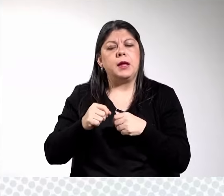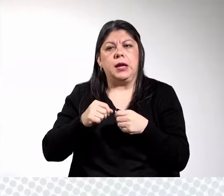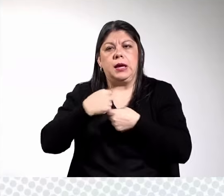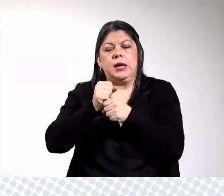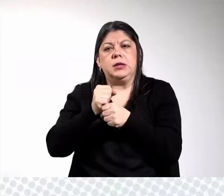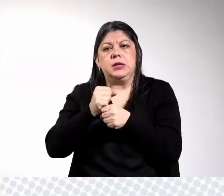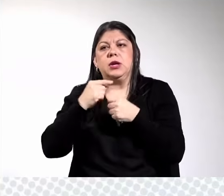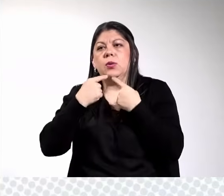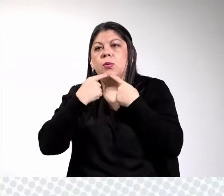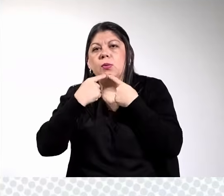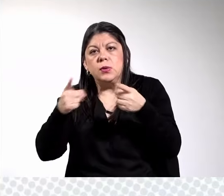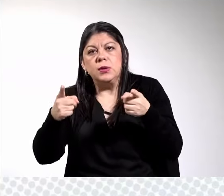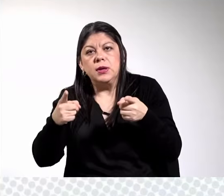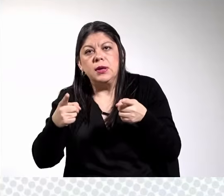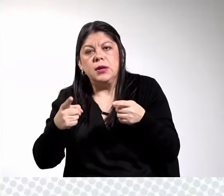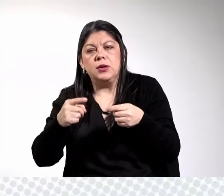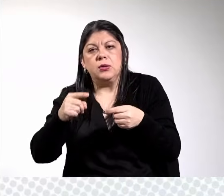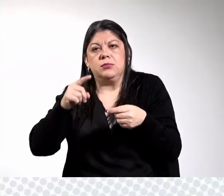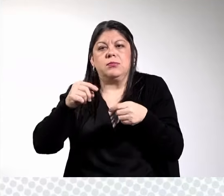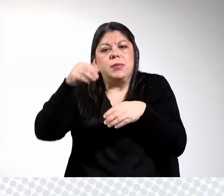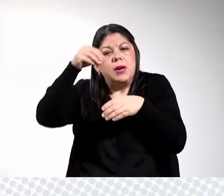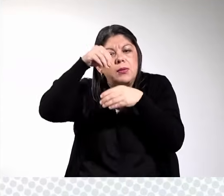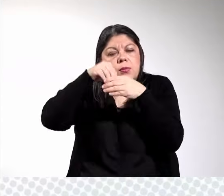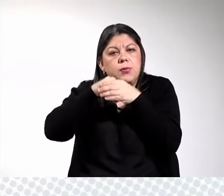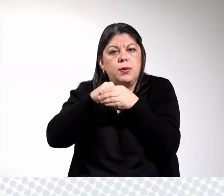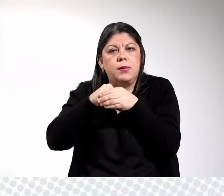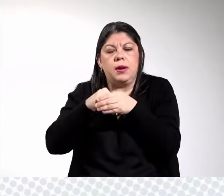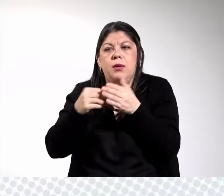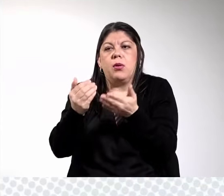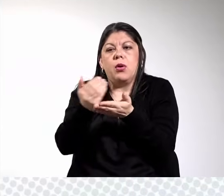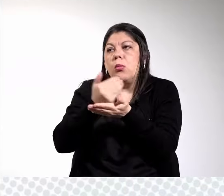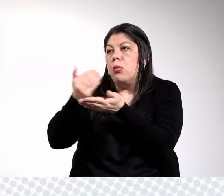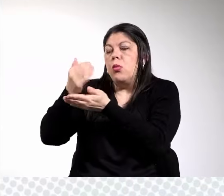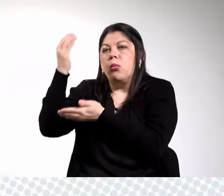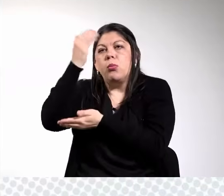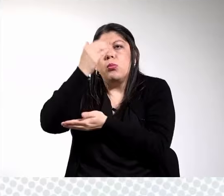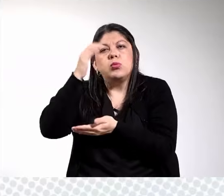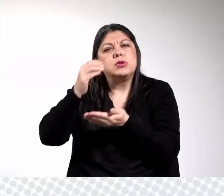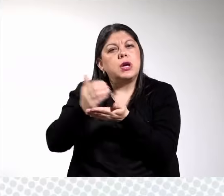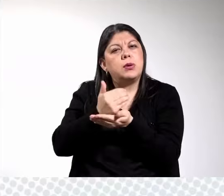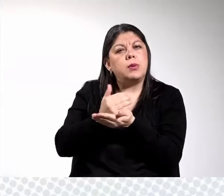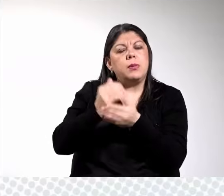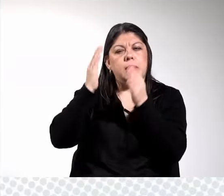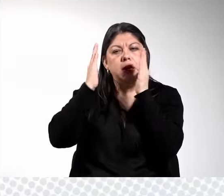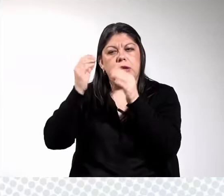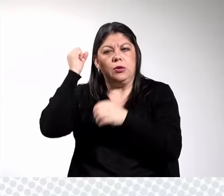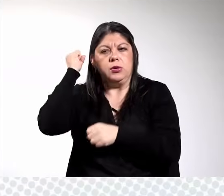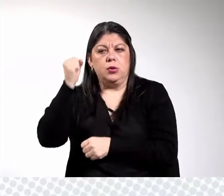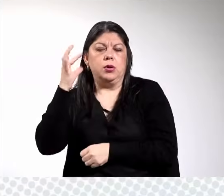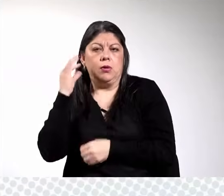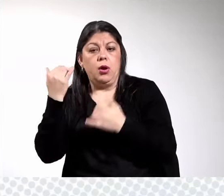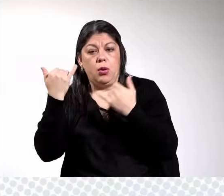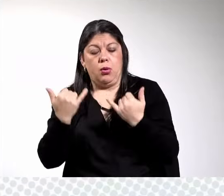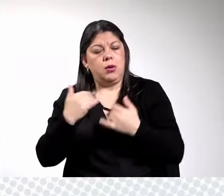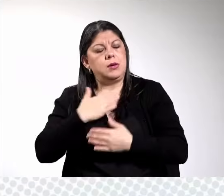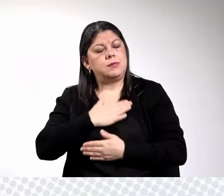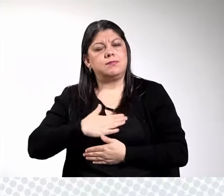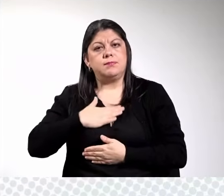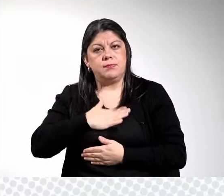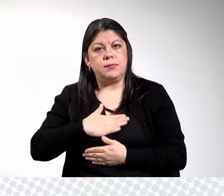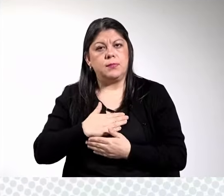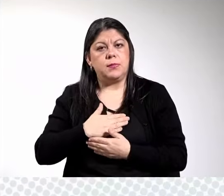en los primeros días de la integración en la búsqueda para tener los recursos necesarios para la atención del femicidio. Hoy estamos